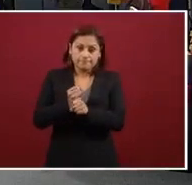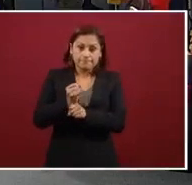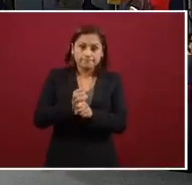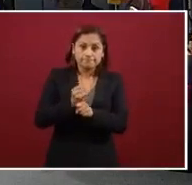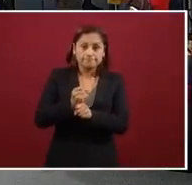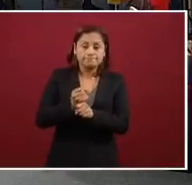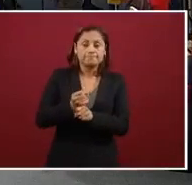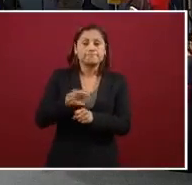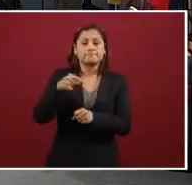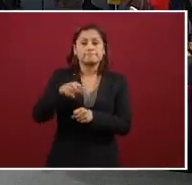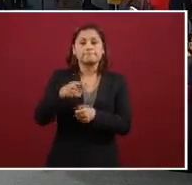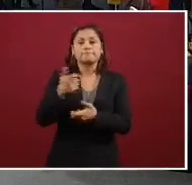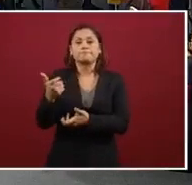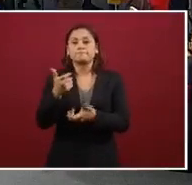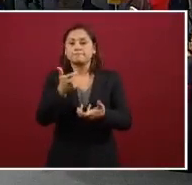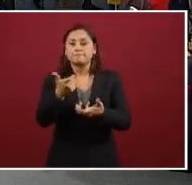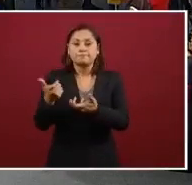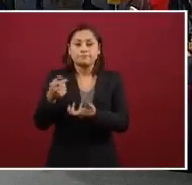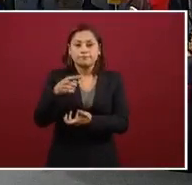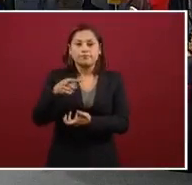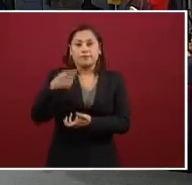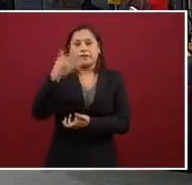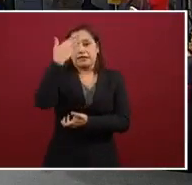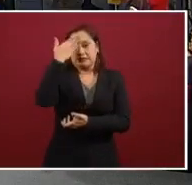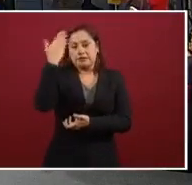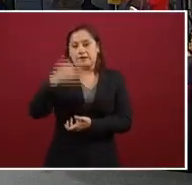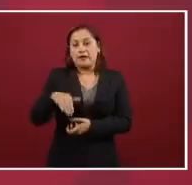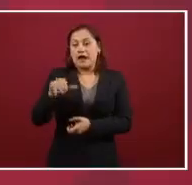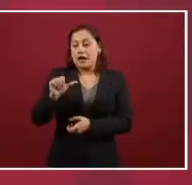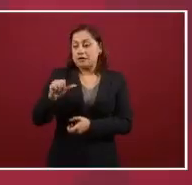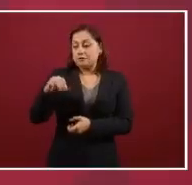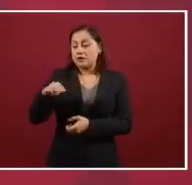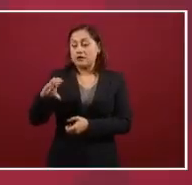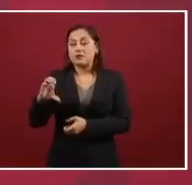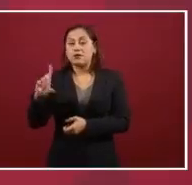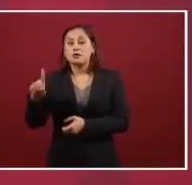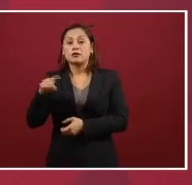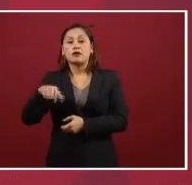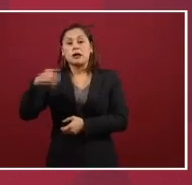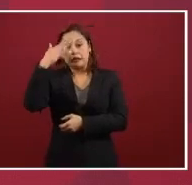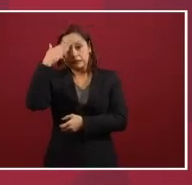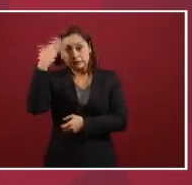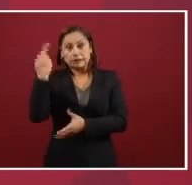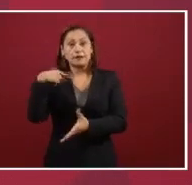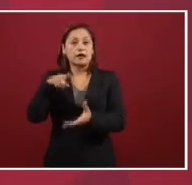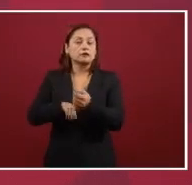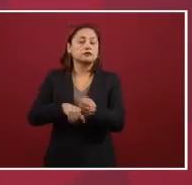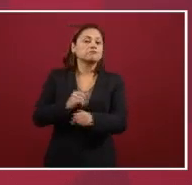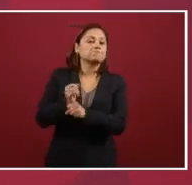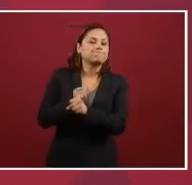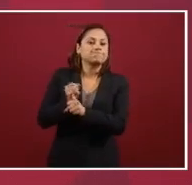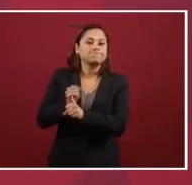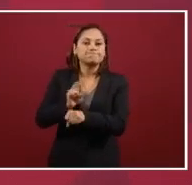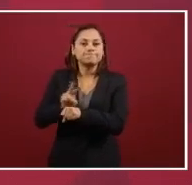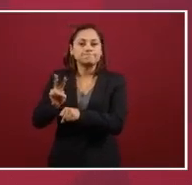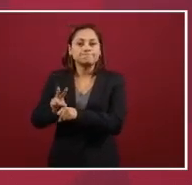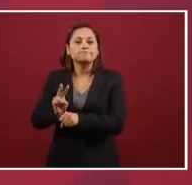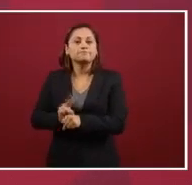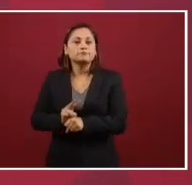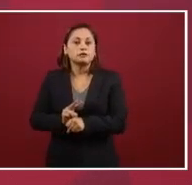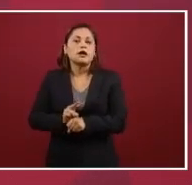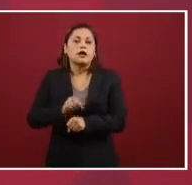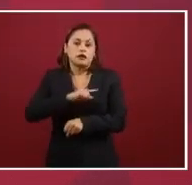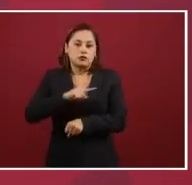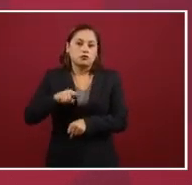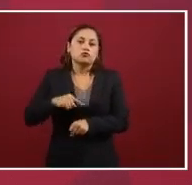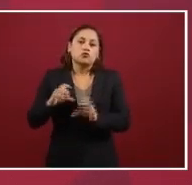de Cooperación y Desarrollo. Entonces vamos a ser muy cuidadosos en el ejercicio de esos recursos para garantizar que tengan